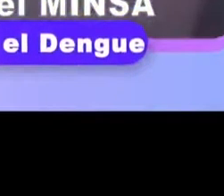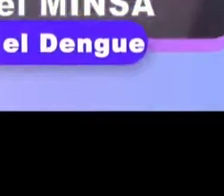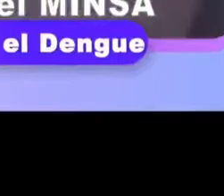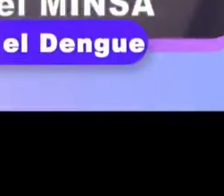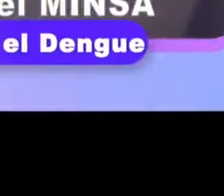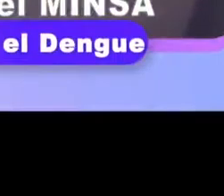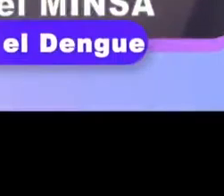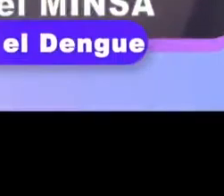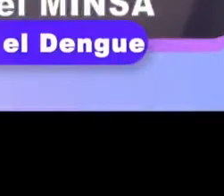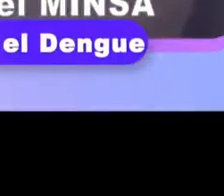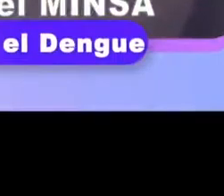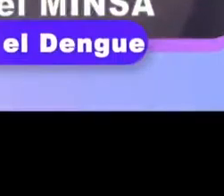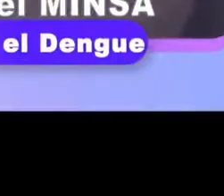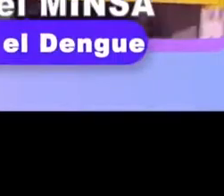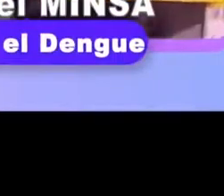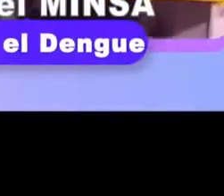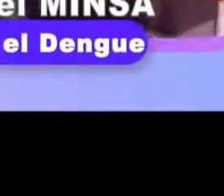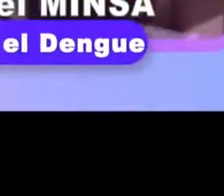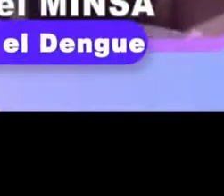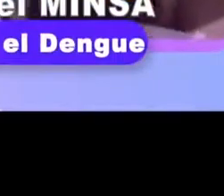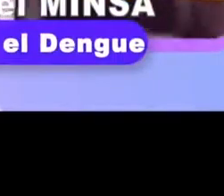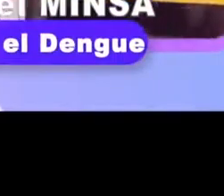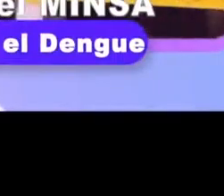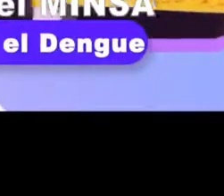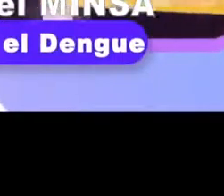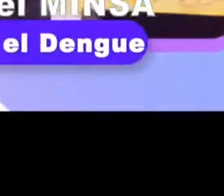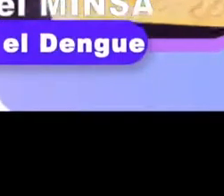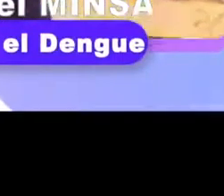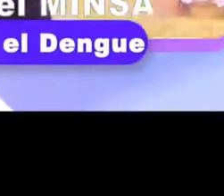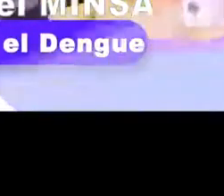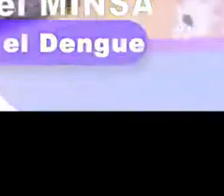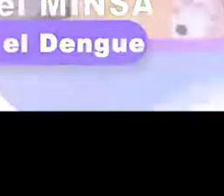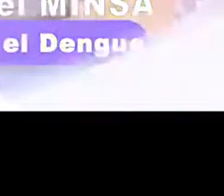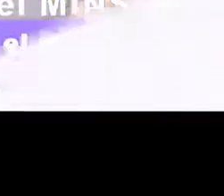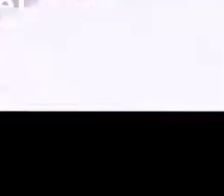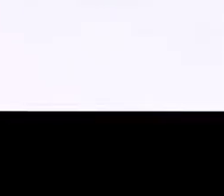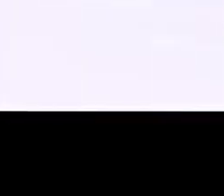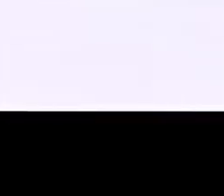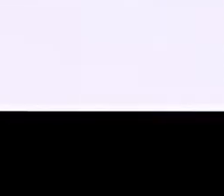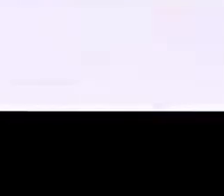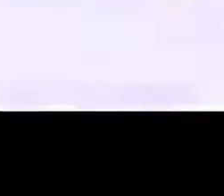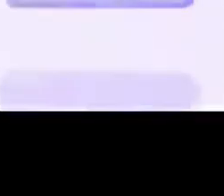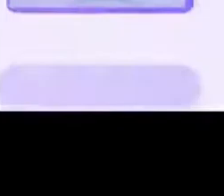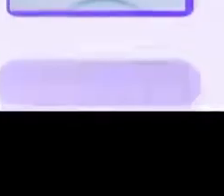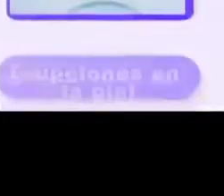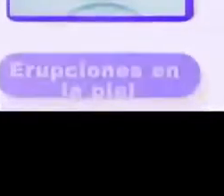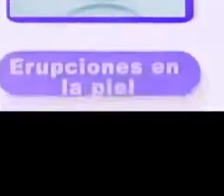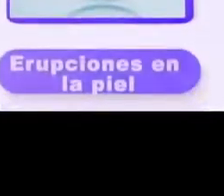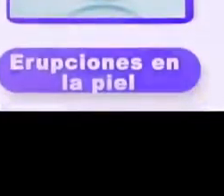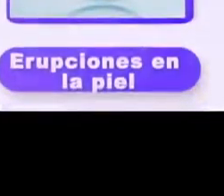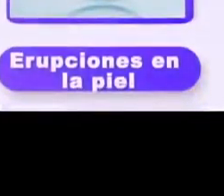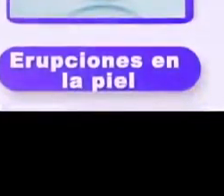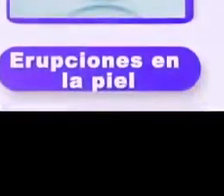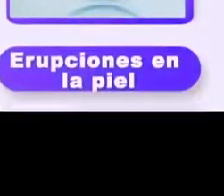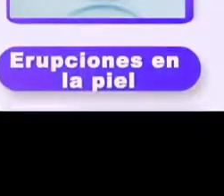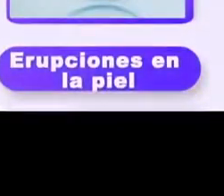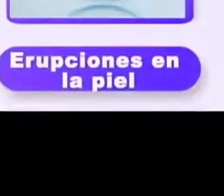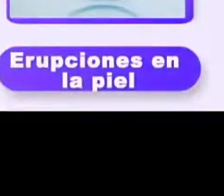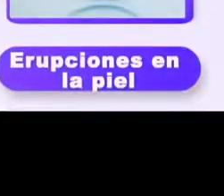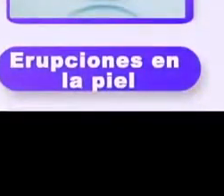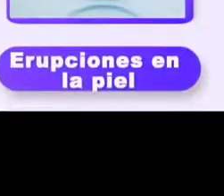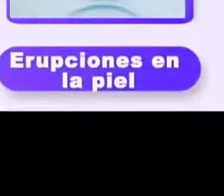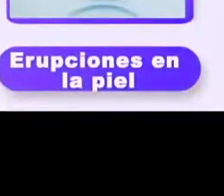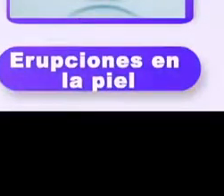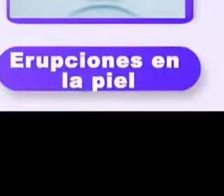Limpia desagües y canaletas. Usa mosquiteros, repelente cada 3 o 4 horas y reforza bien la